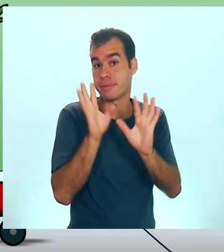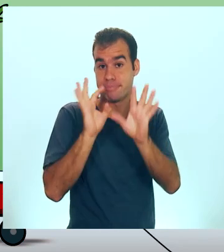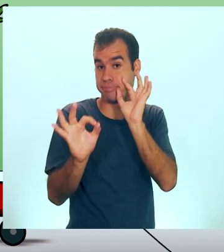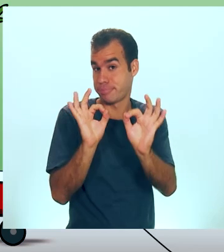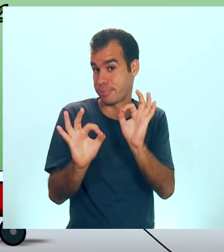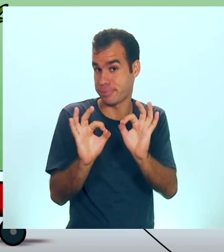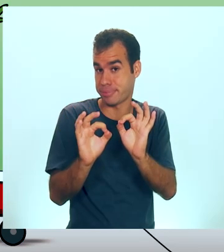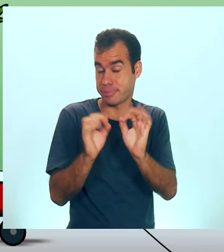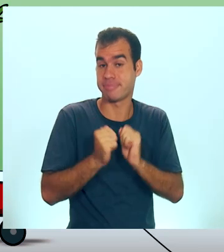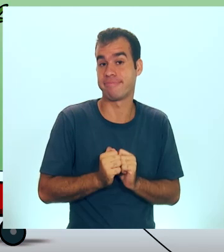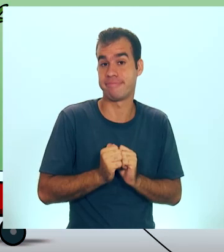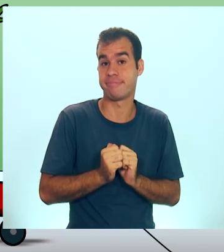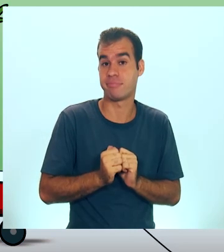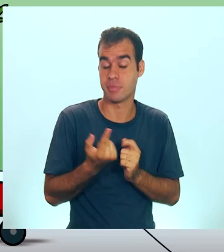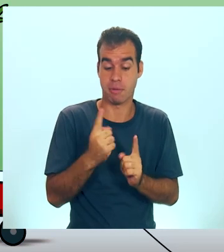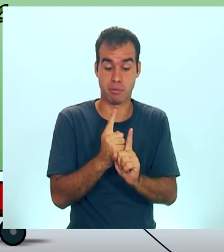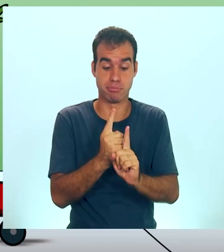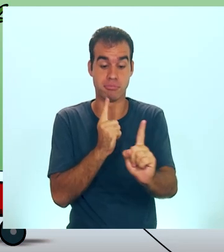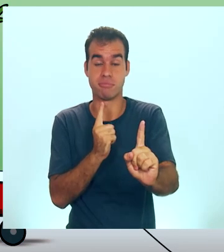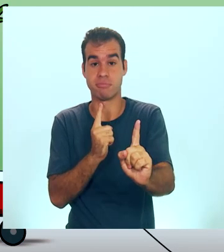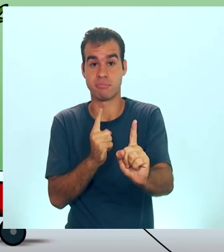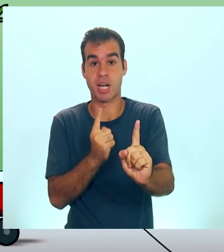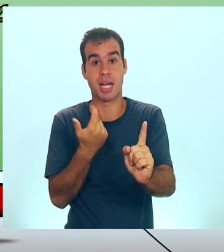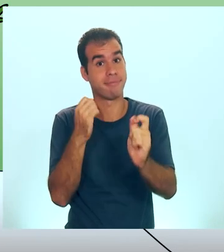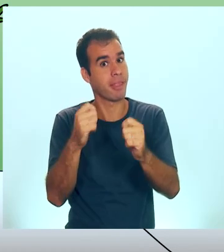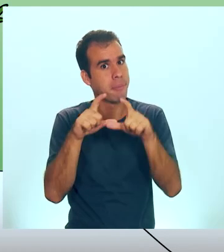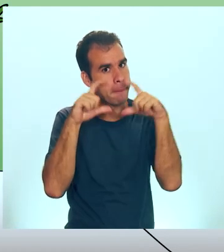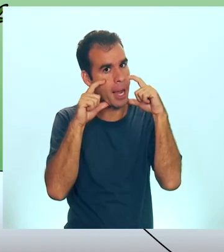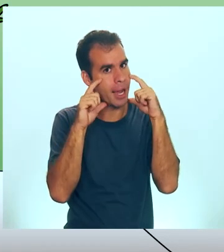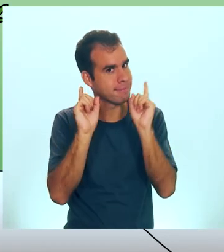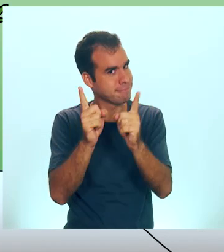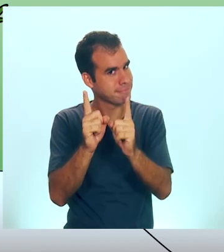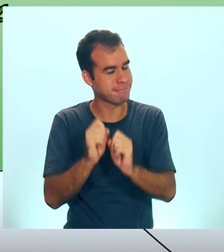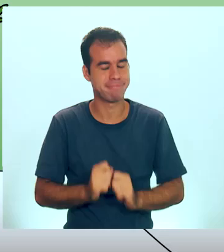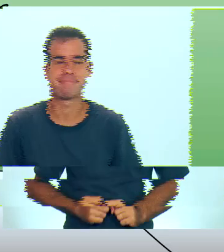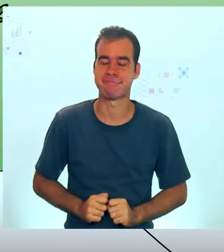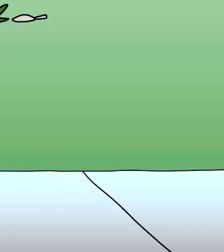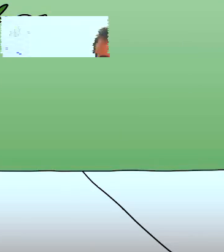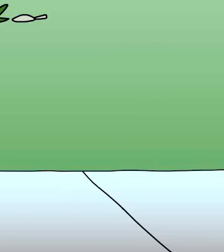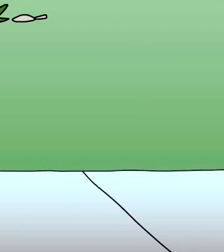medidas de protección a 1 metro y con asobuco.